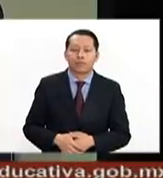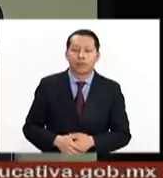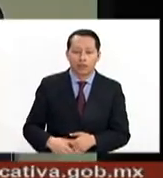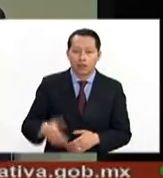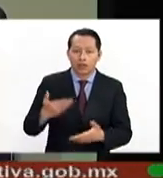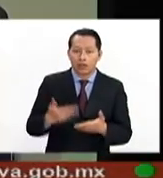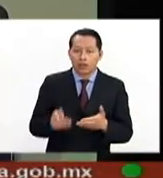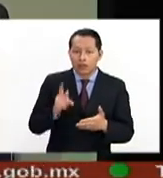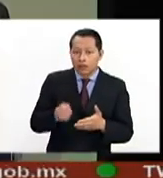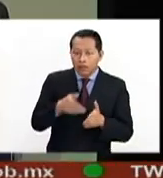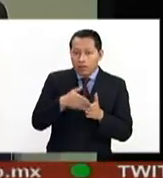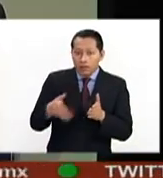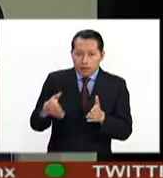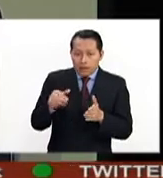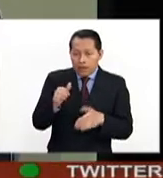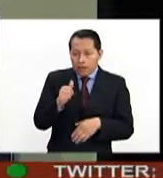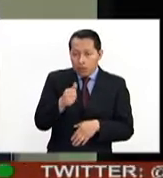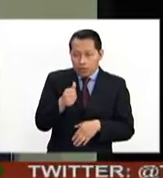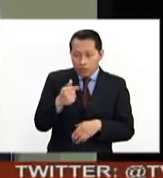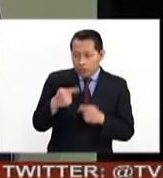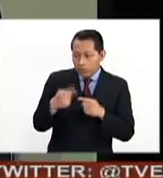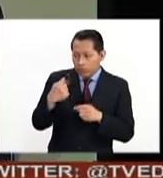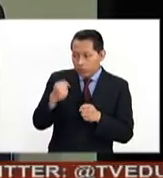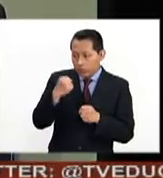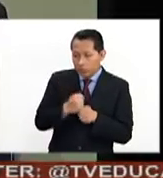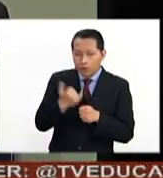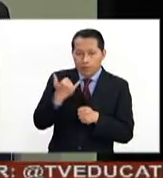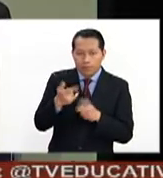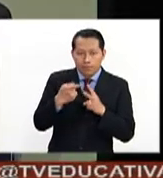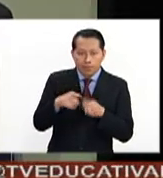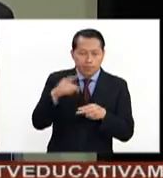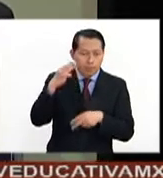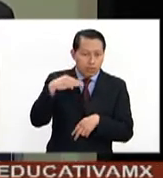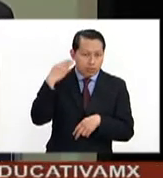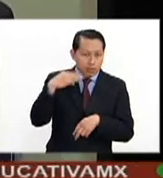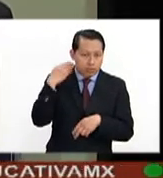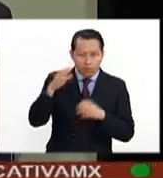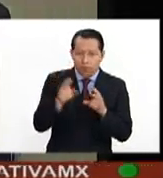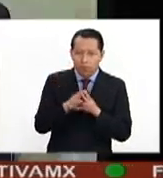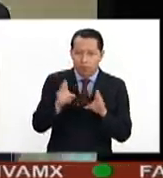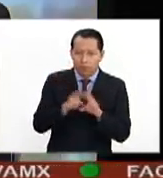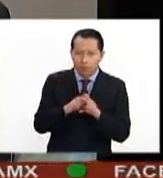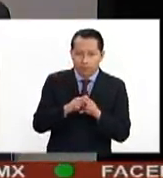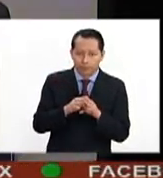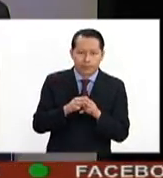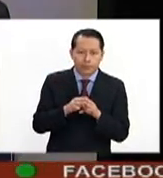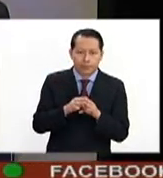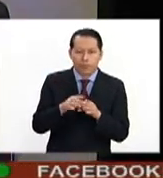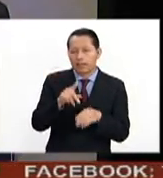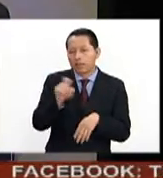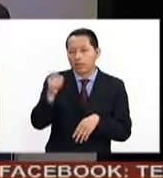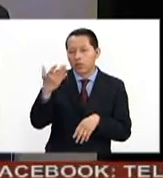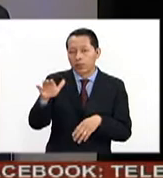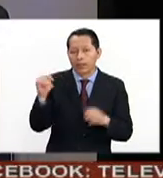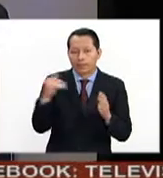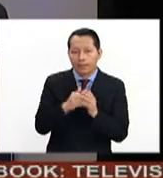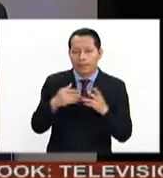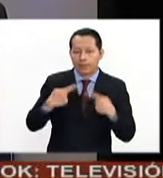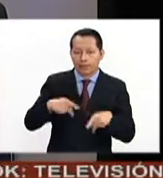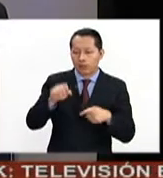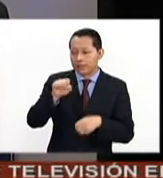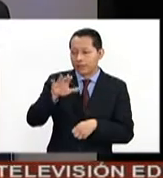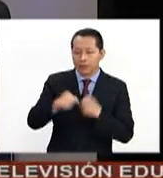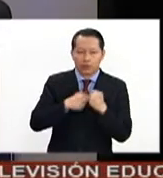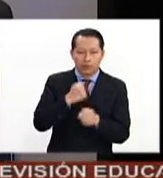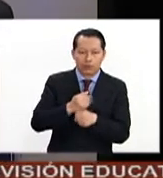Ampliando el periodo de análisis entre agosto del año pasado y principios de marzo, cerca de 110 mil personas de